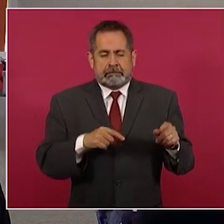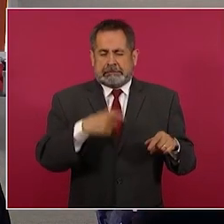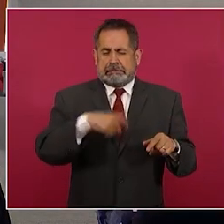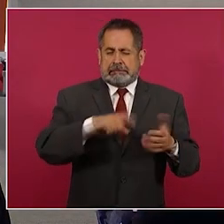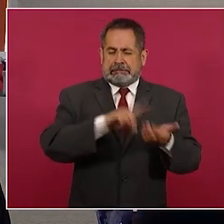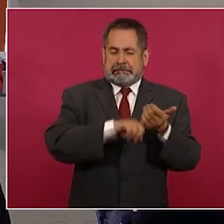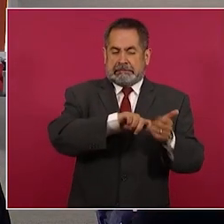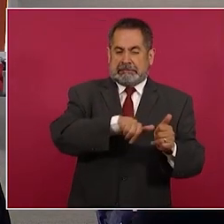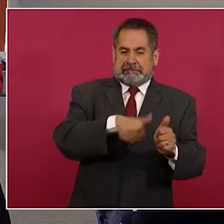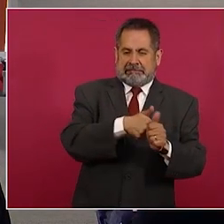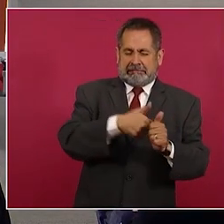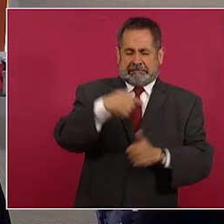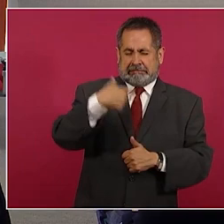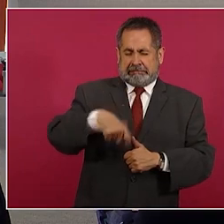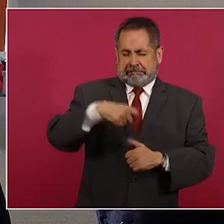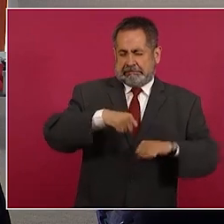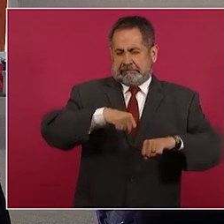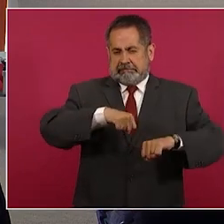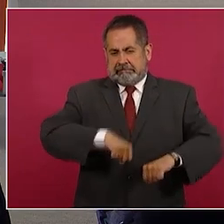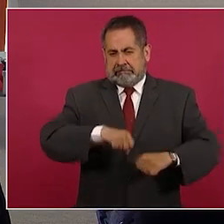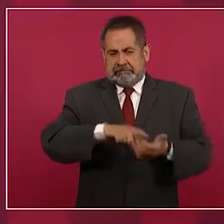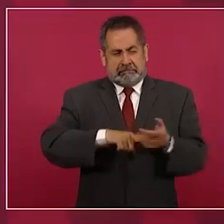machuchones,